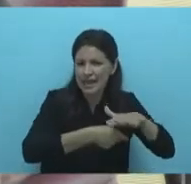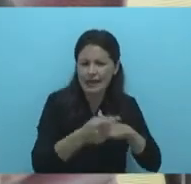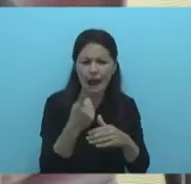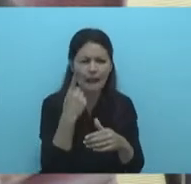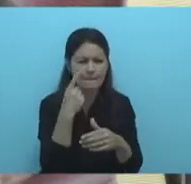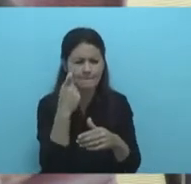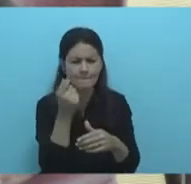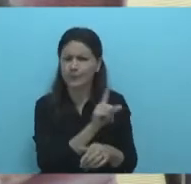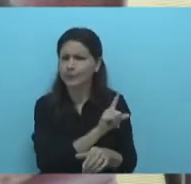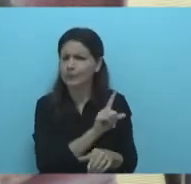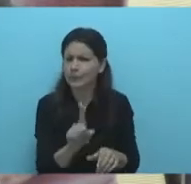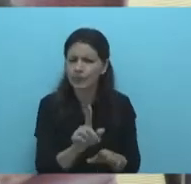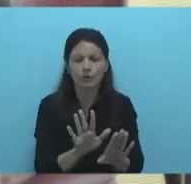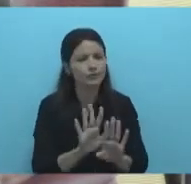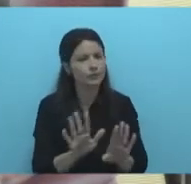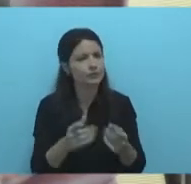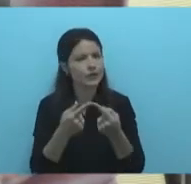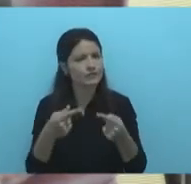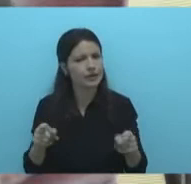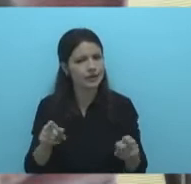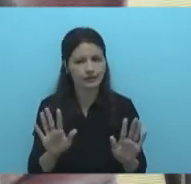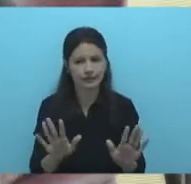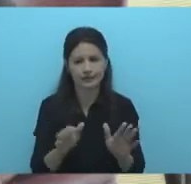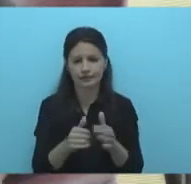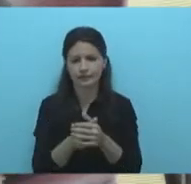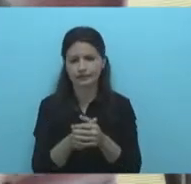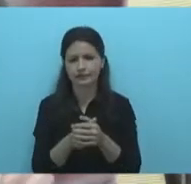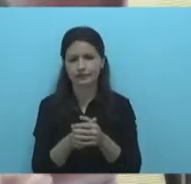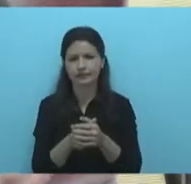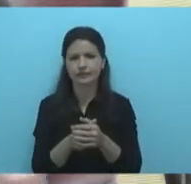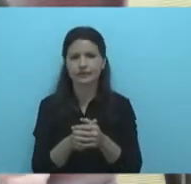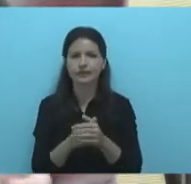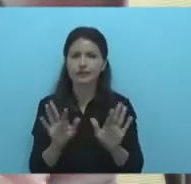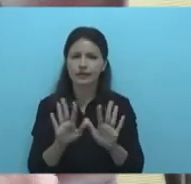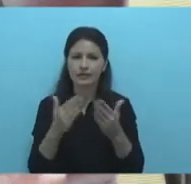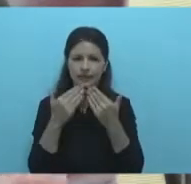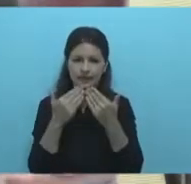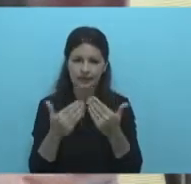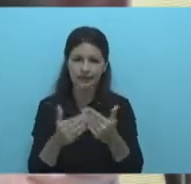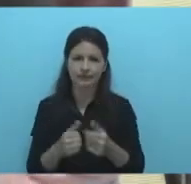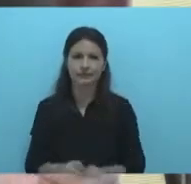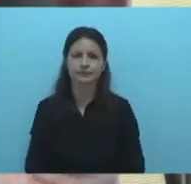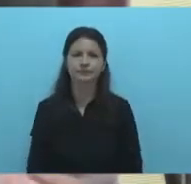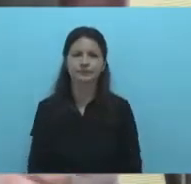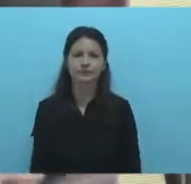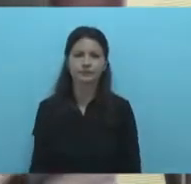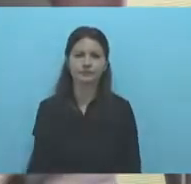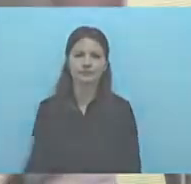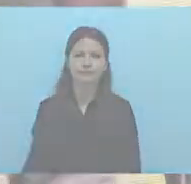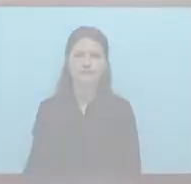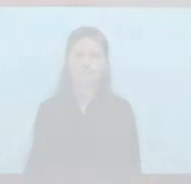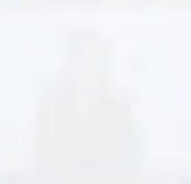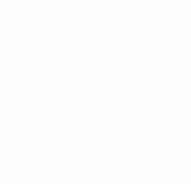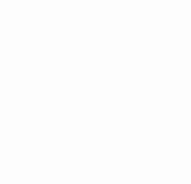que necesita como cualquier fármaco o cualquier medicina que pueda necesitar una persona. Gracias, señor presidente.